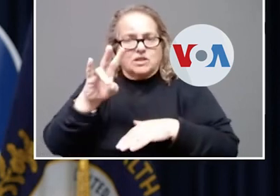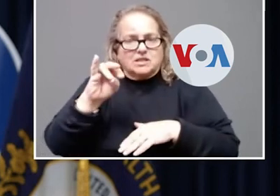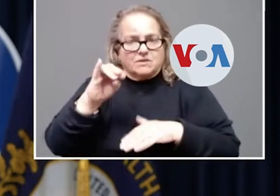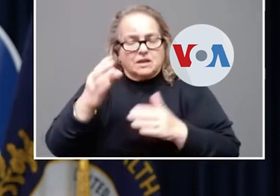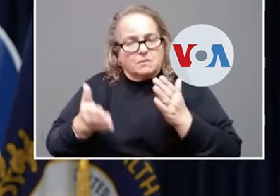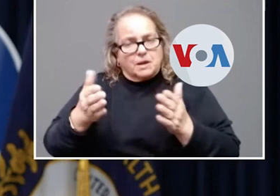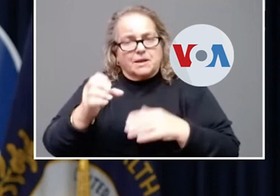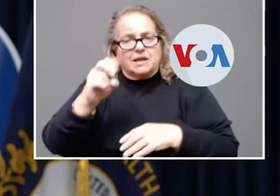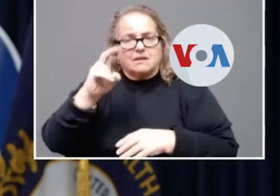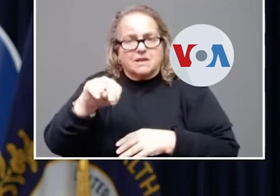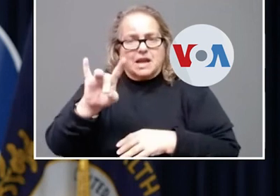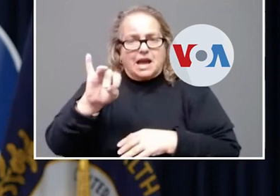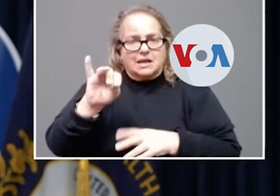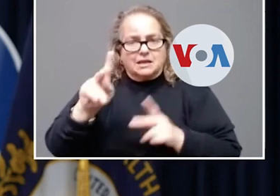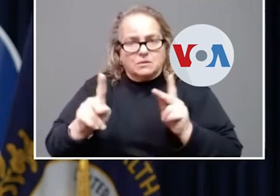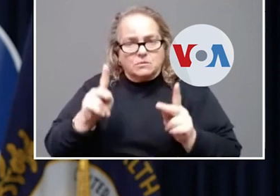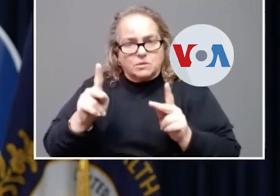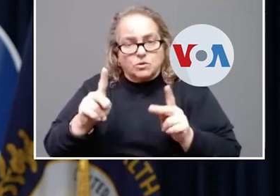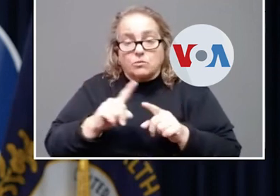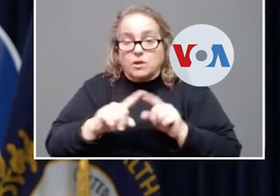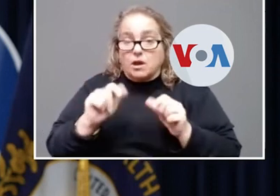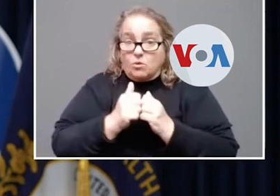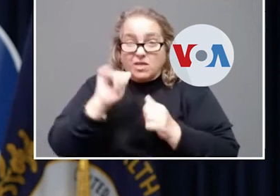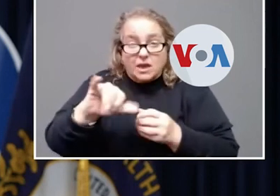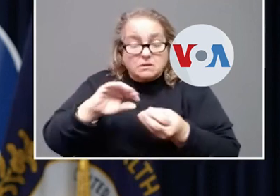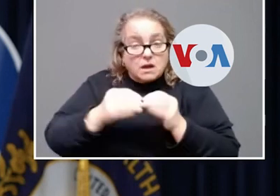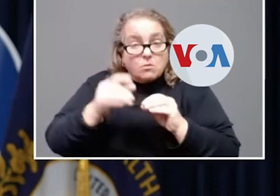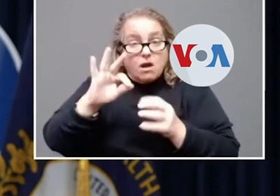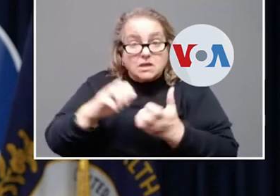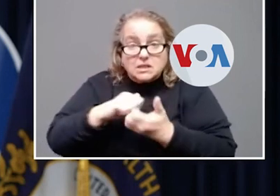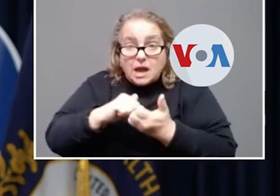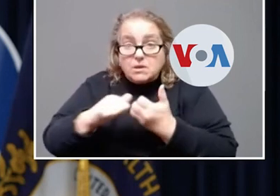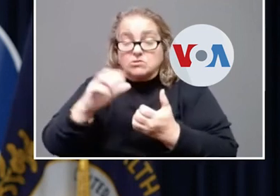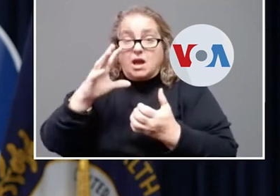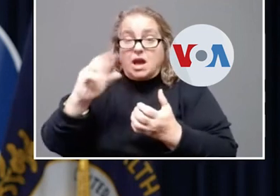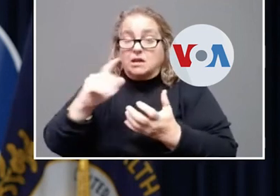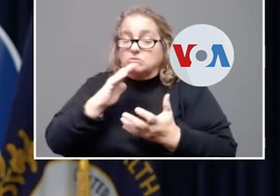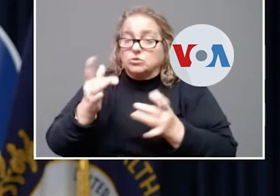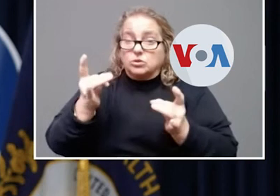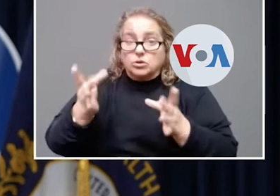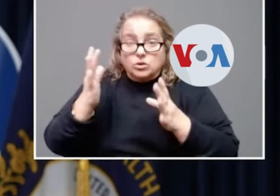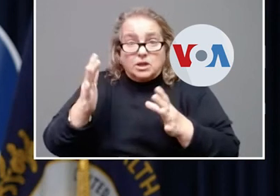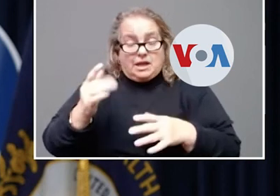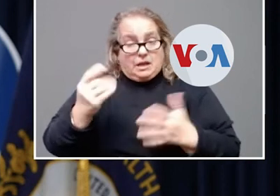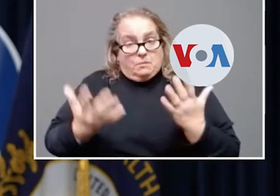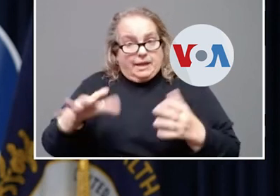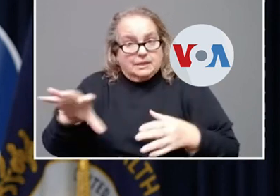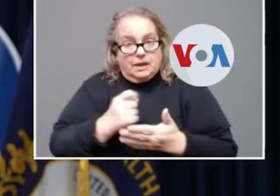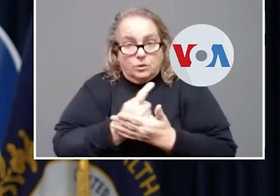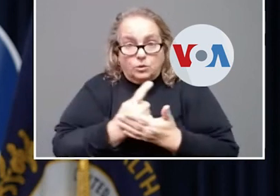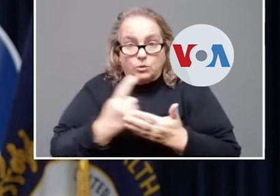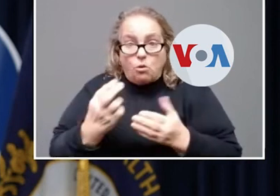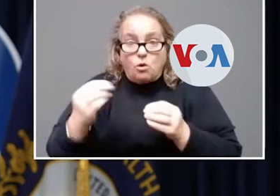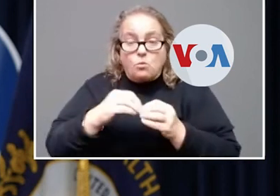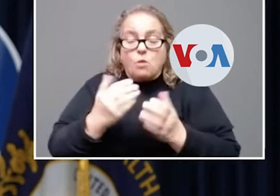antes de que tengamos un recuento final del número de pérdida de vidas actualmente creemos que hay al menos 105 residentes de